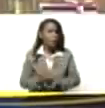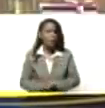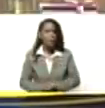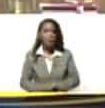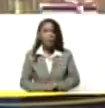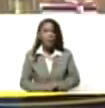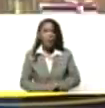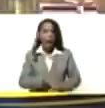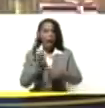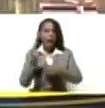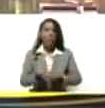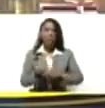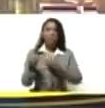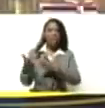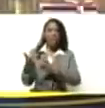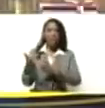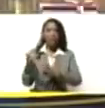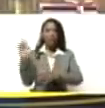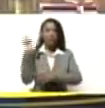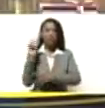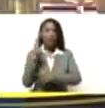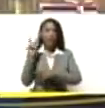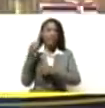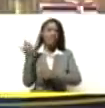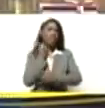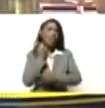son como una enfermedad contagiosa dijo